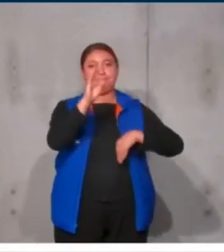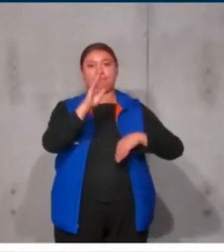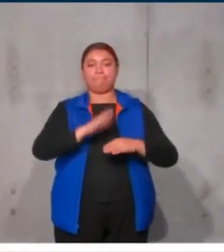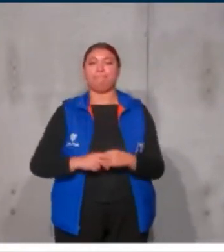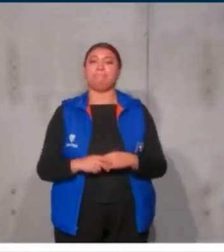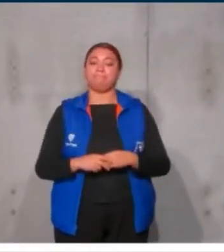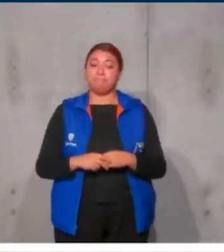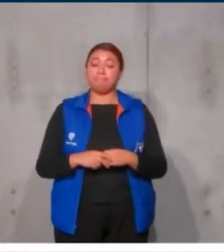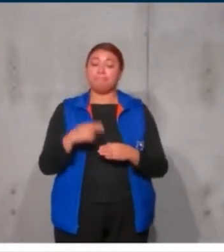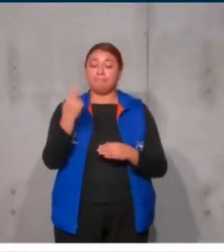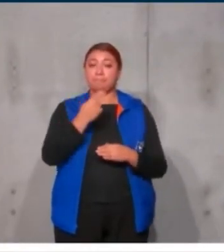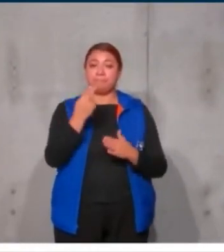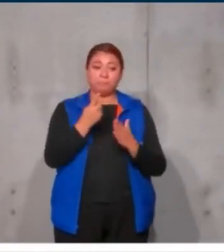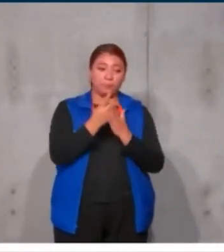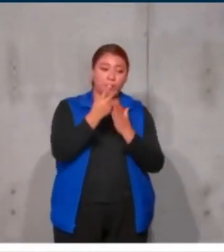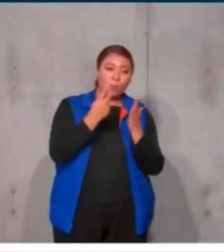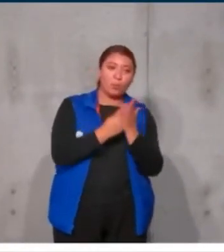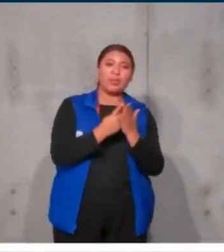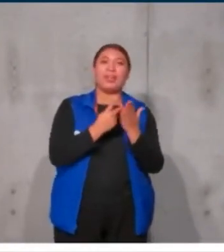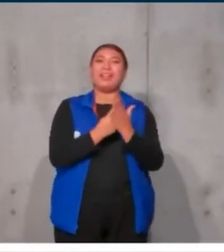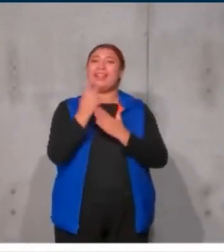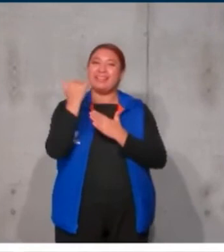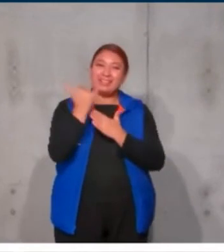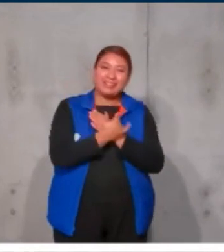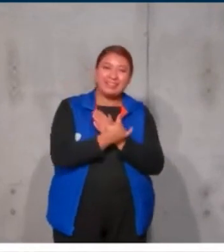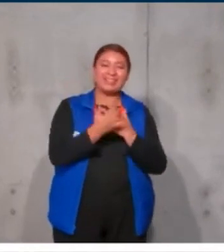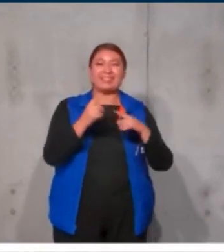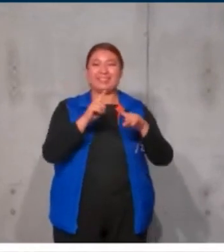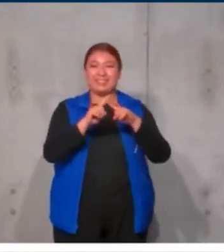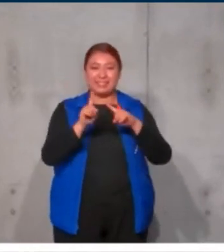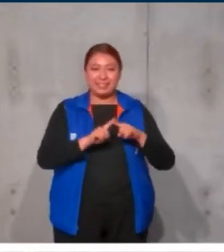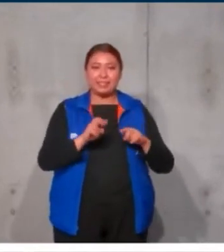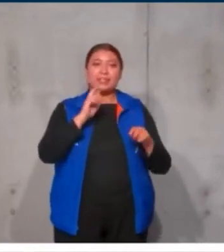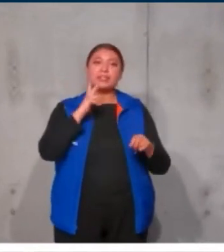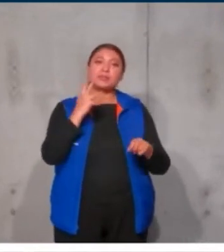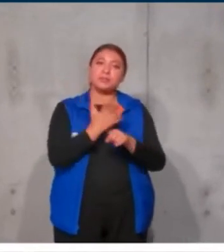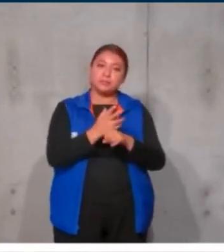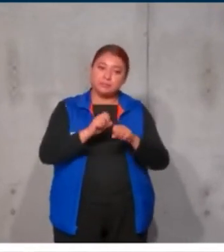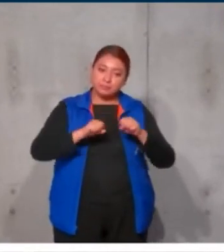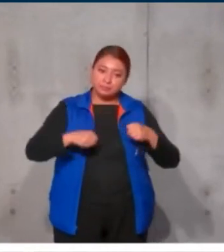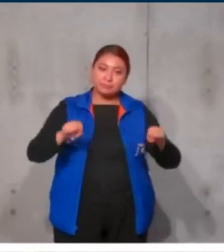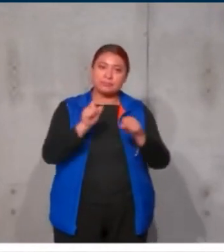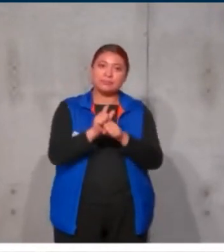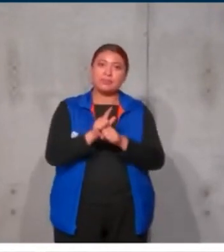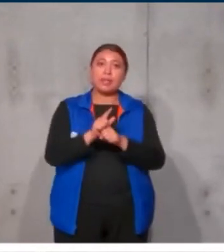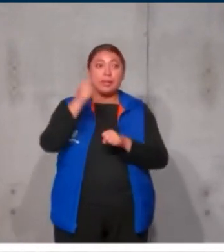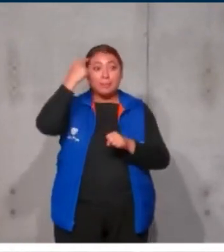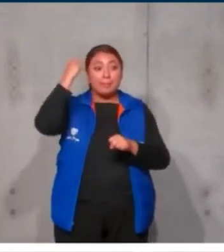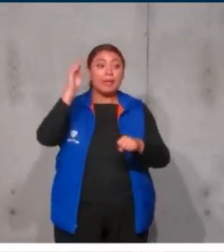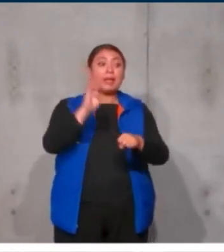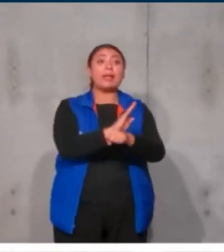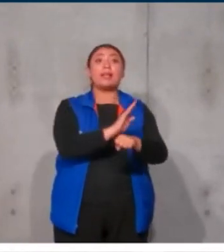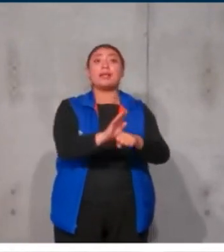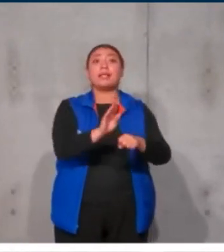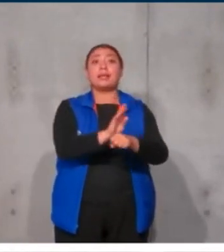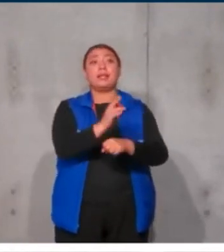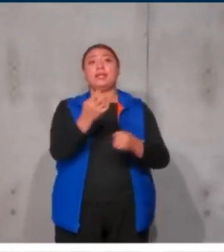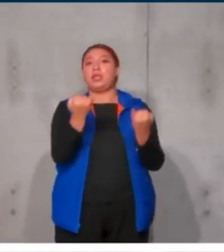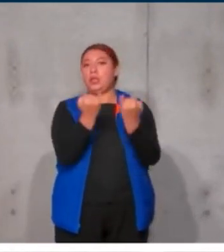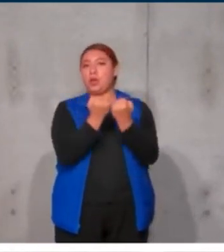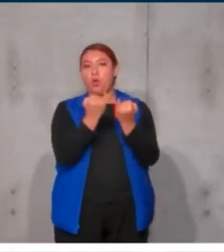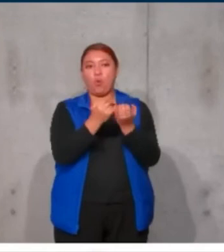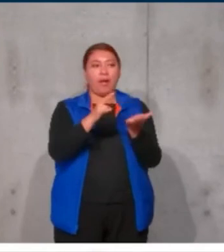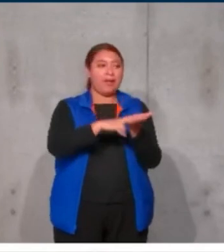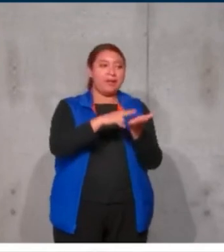empresa hacia una planeación mucho más estratégica, una responsabilidad social estratégica que les genere